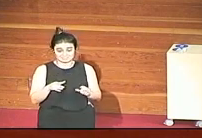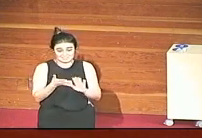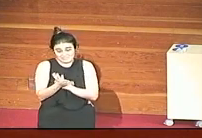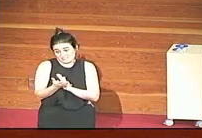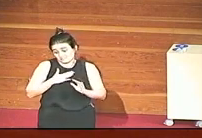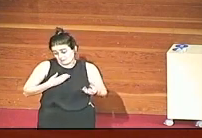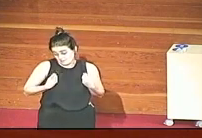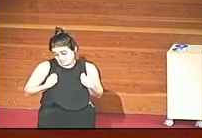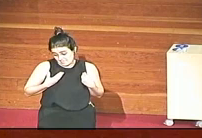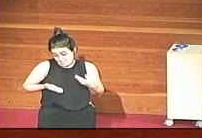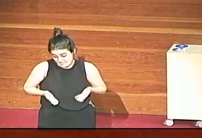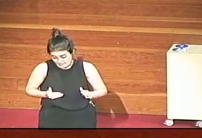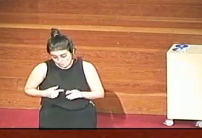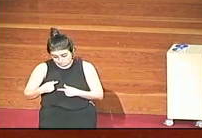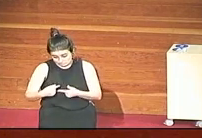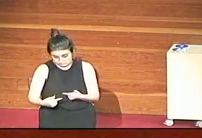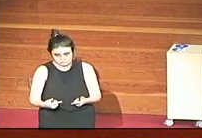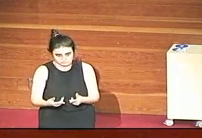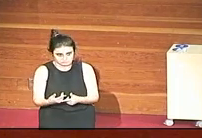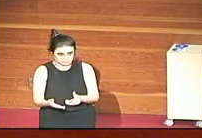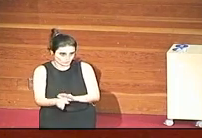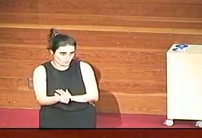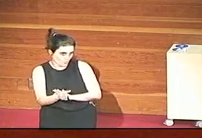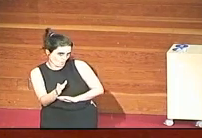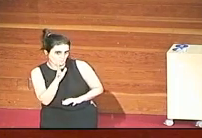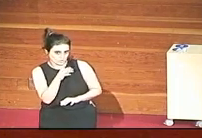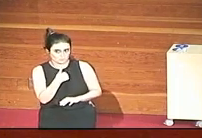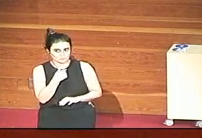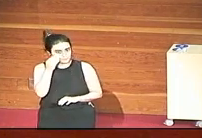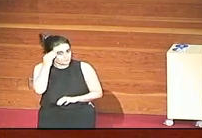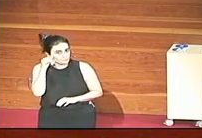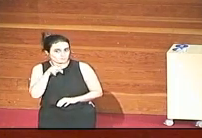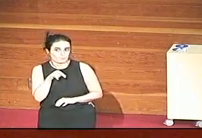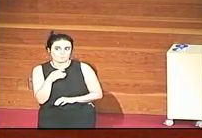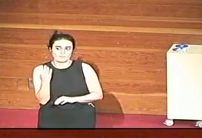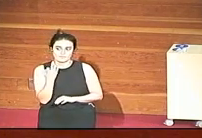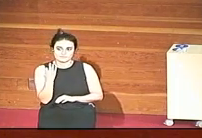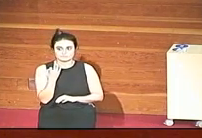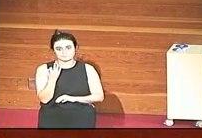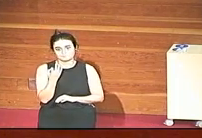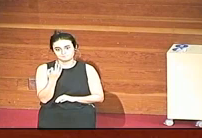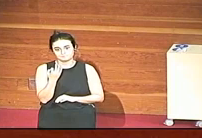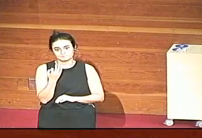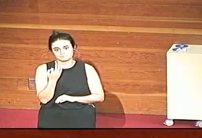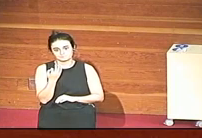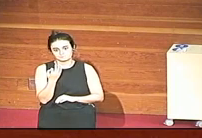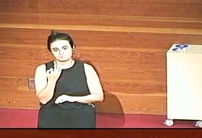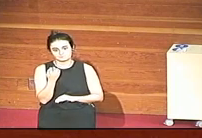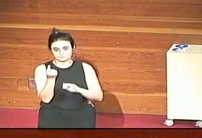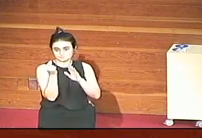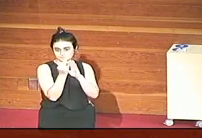nuestros hijos y de los que vienen por delante entonces yo creo que ahí se pueden hacer bueno medidas